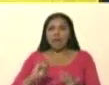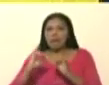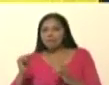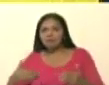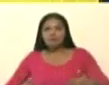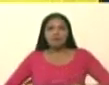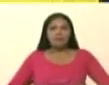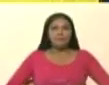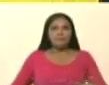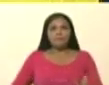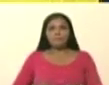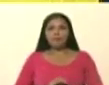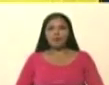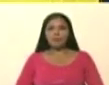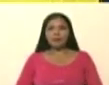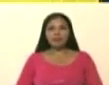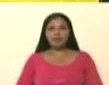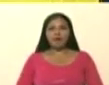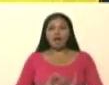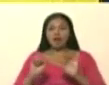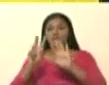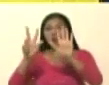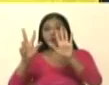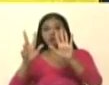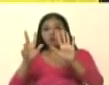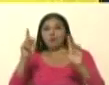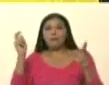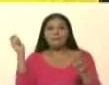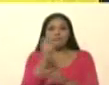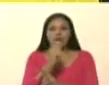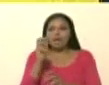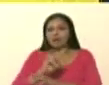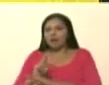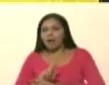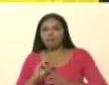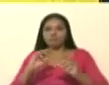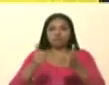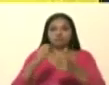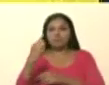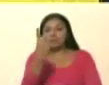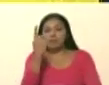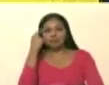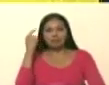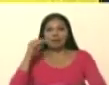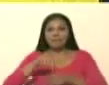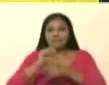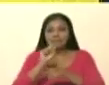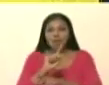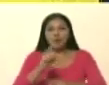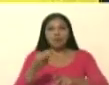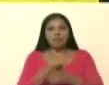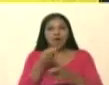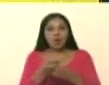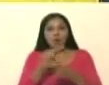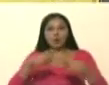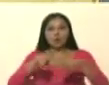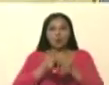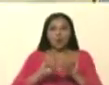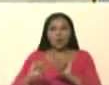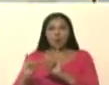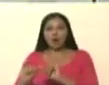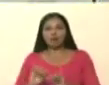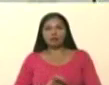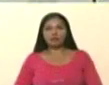ya mañana llega el mes número ocho mañana llega a agosto y con agosto ya